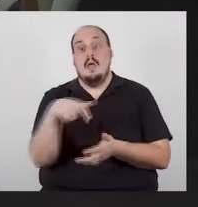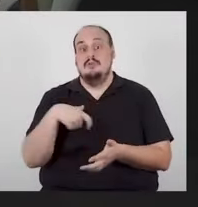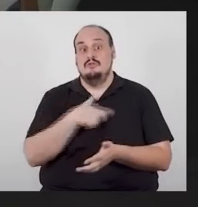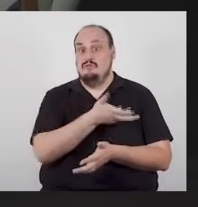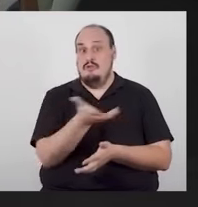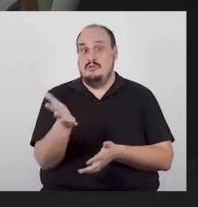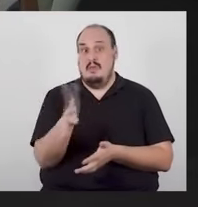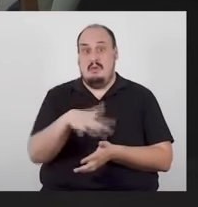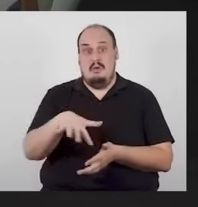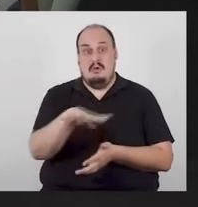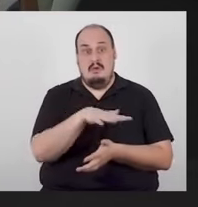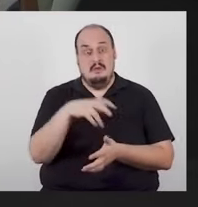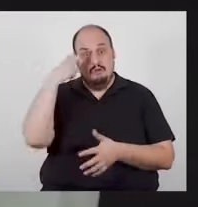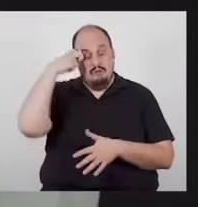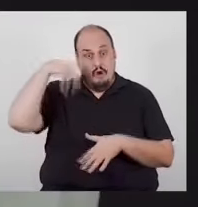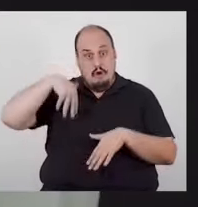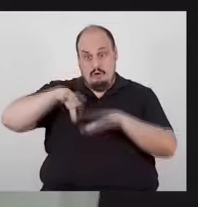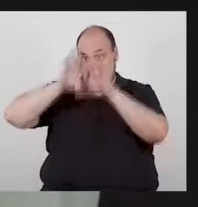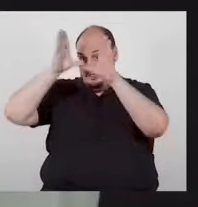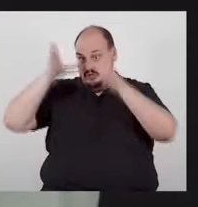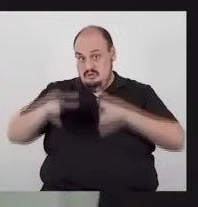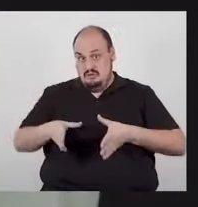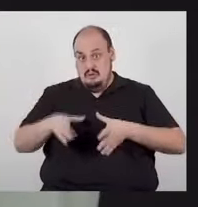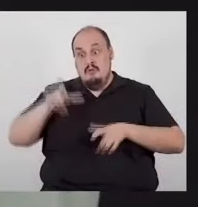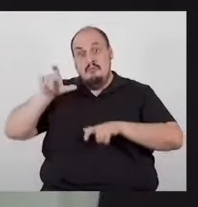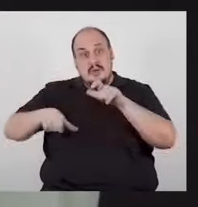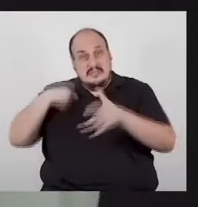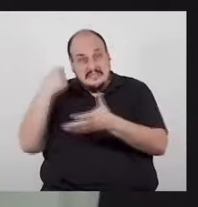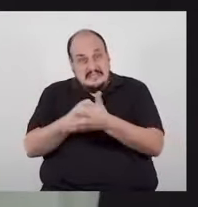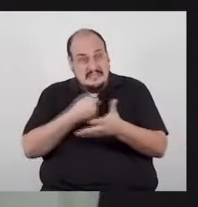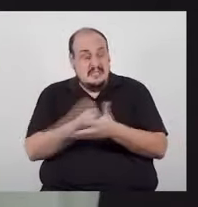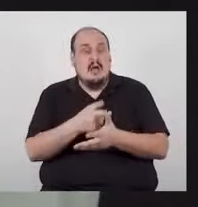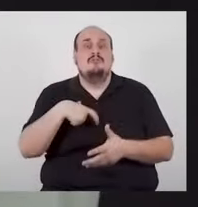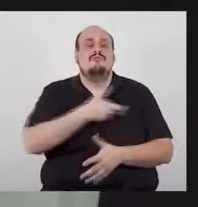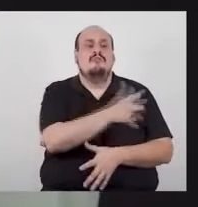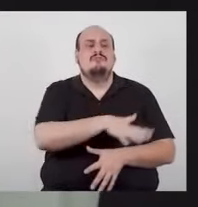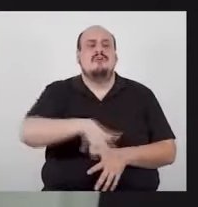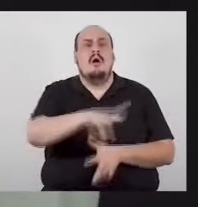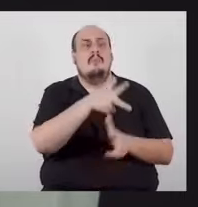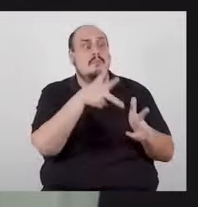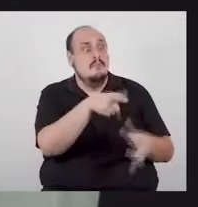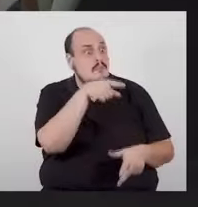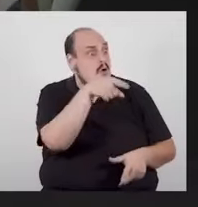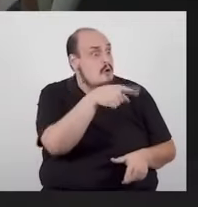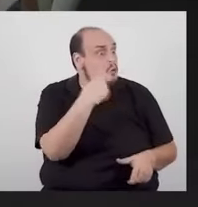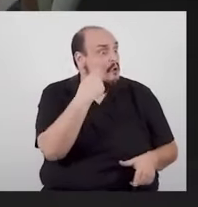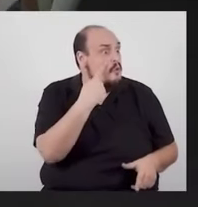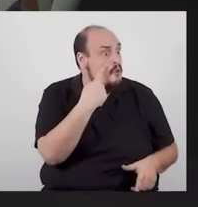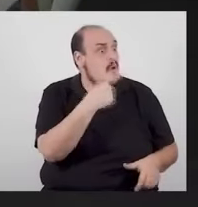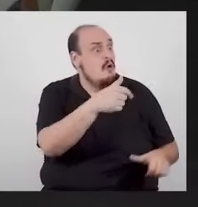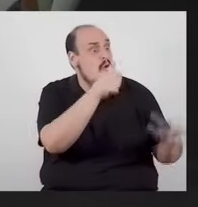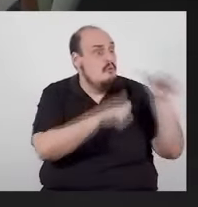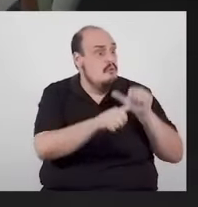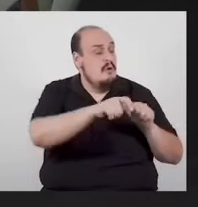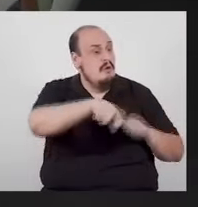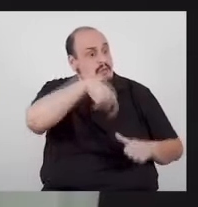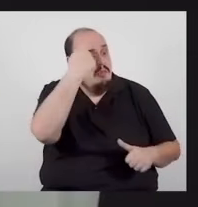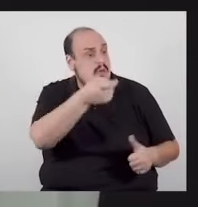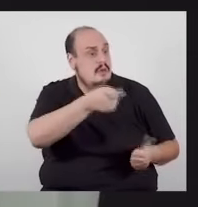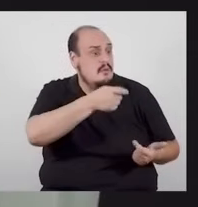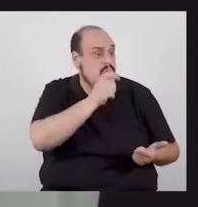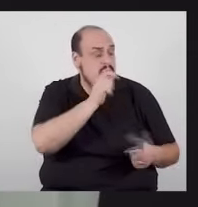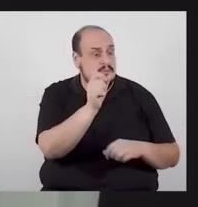sociedad, el Congreso de la Nación, y todos los que peleamos por esto, le dijimos a la sociedad, si tomaste estupefaciente o tomaste alcohol,